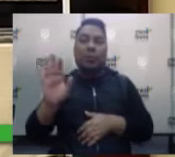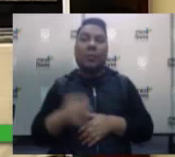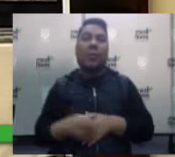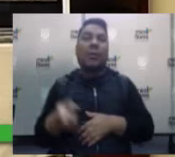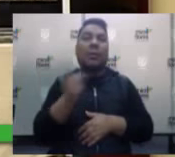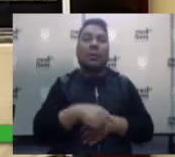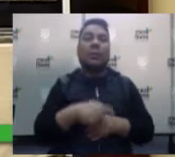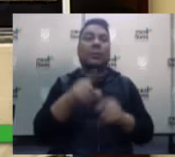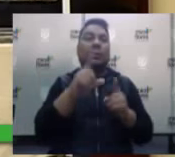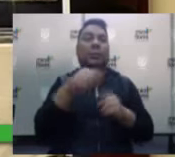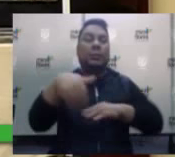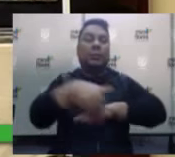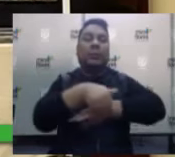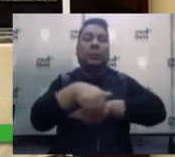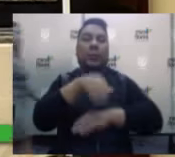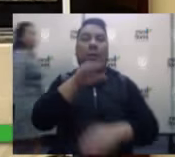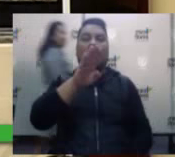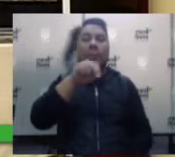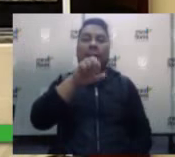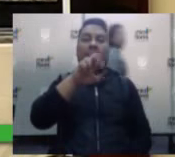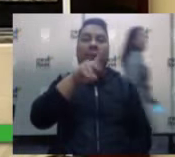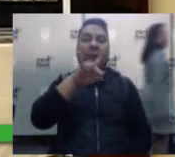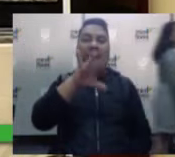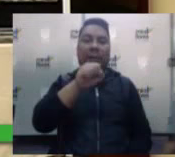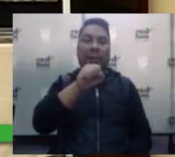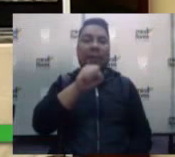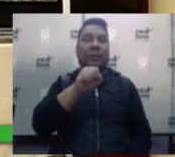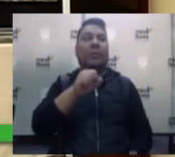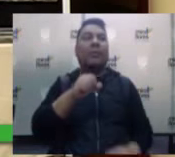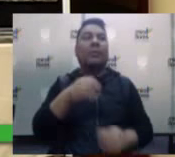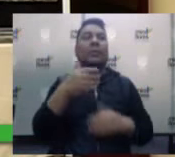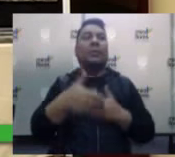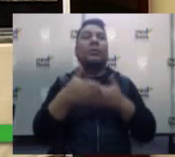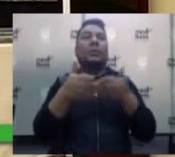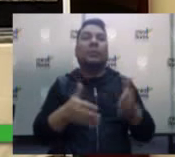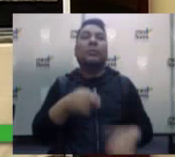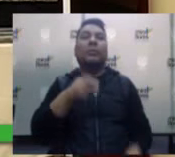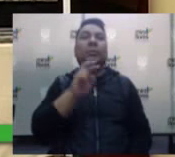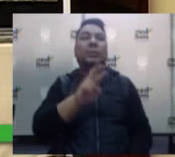Ubicación 27, Avenida Alfredo Benavides, cuadra 23, frente al 2388.